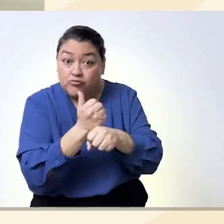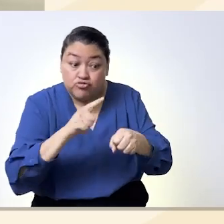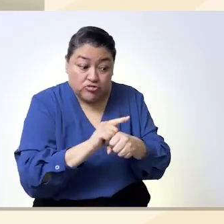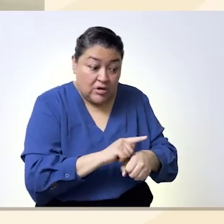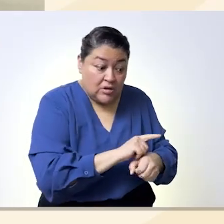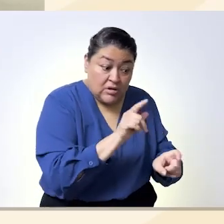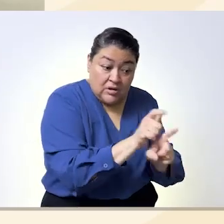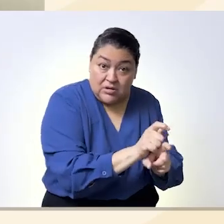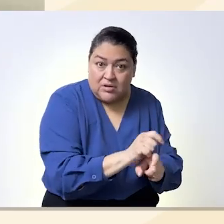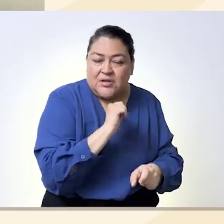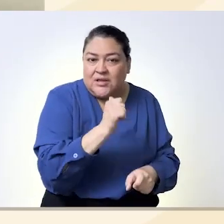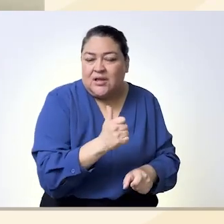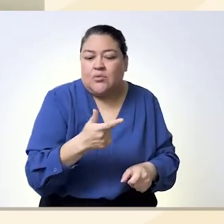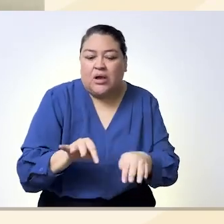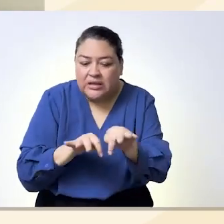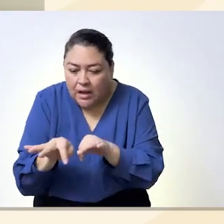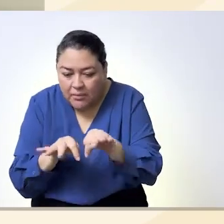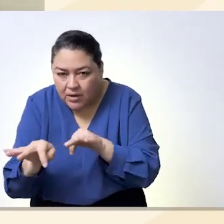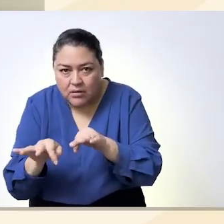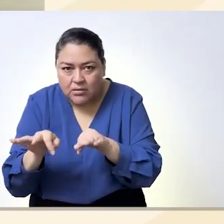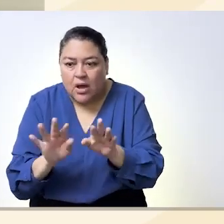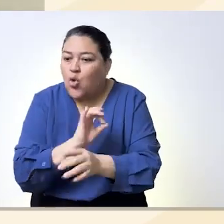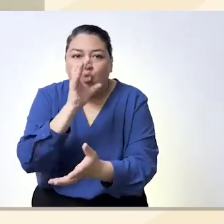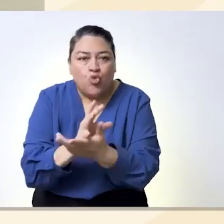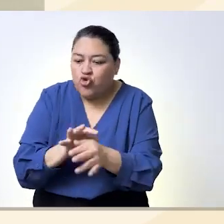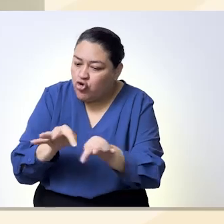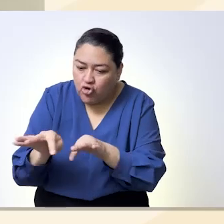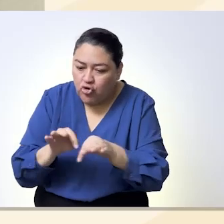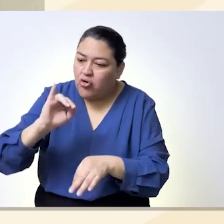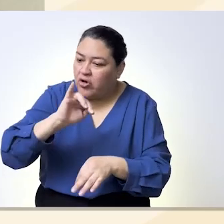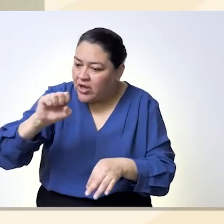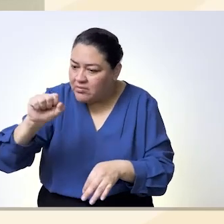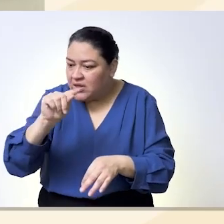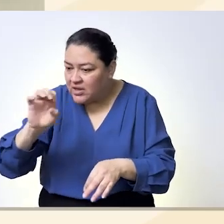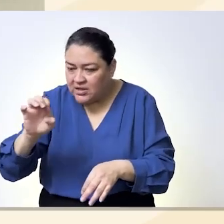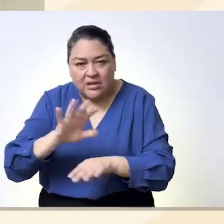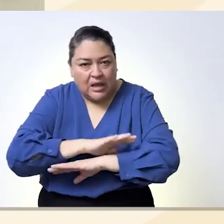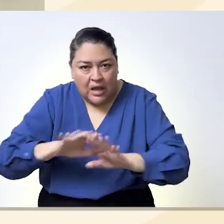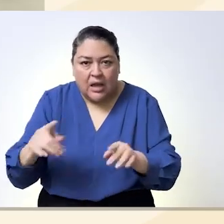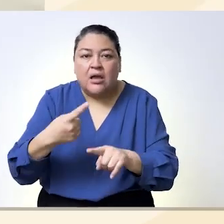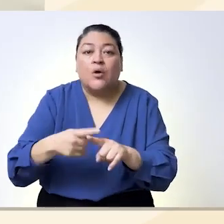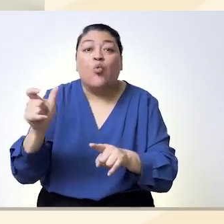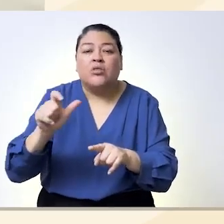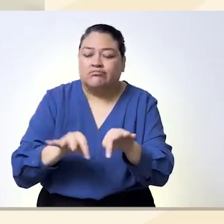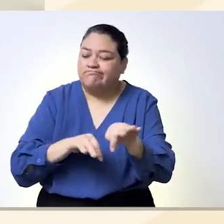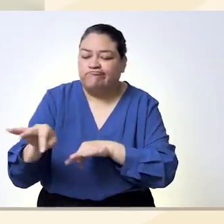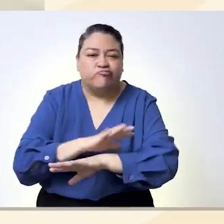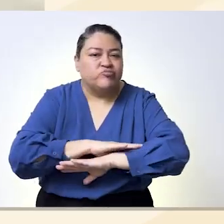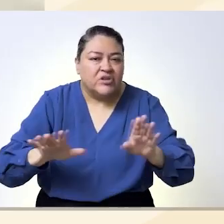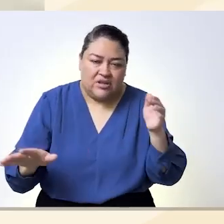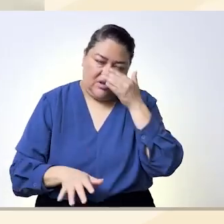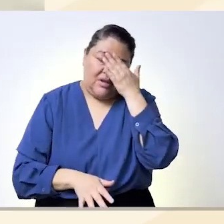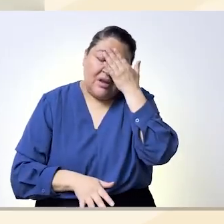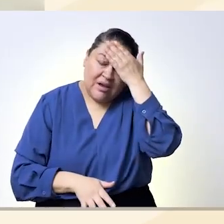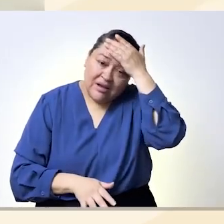tú puedas estar protegida por IMSS, ISSSTE, incluso seguro privado, etcétera, tener un fondo de vivienda amarrado a un trabajo que de por sí es una